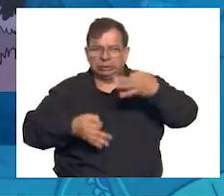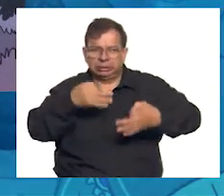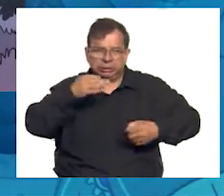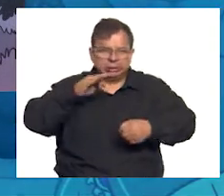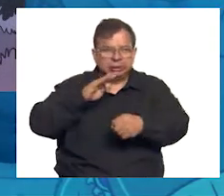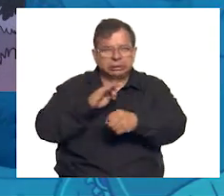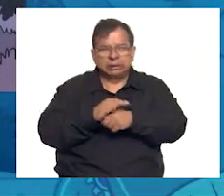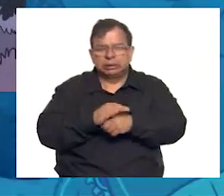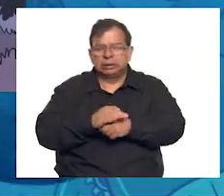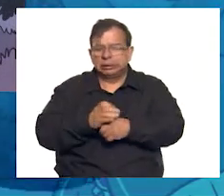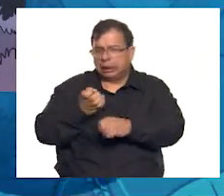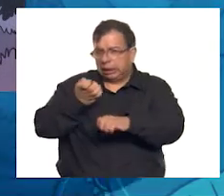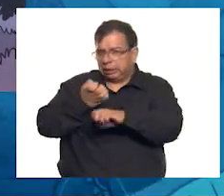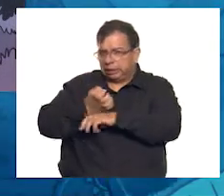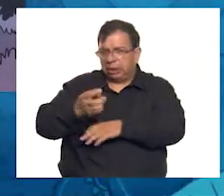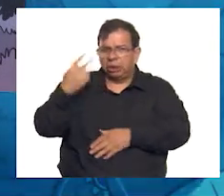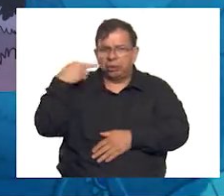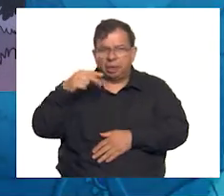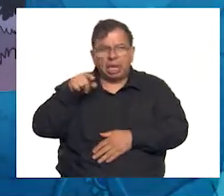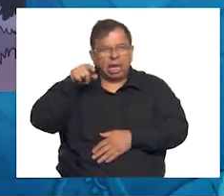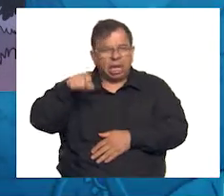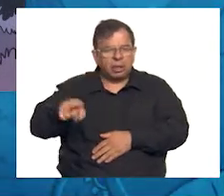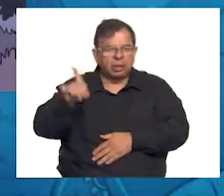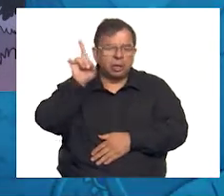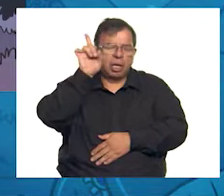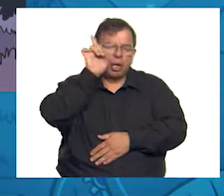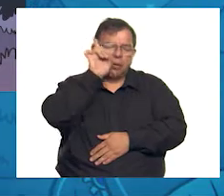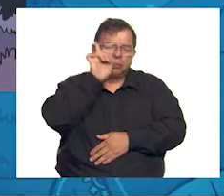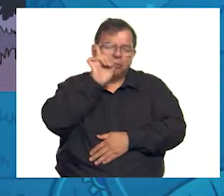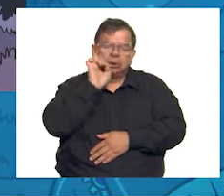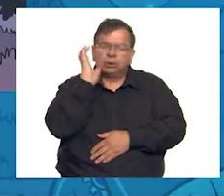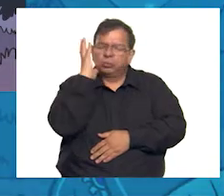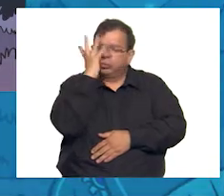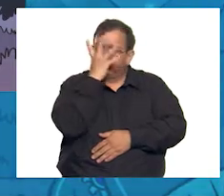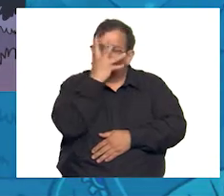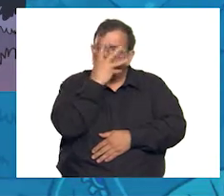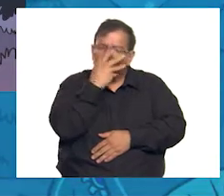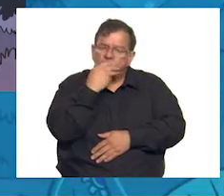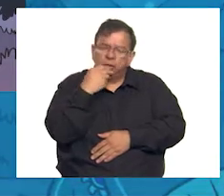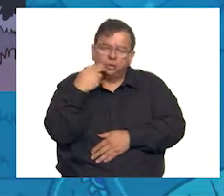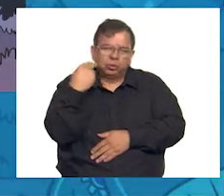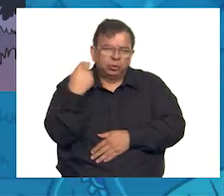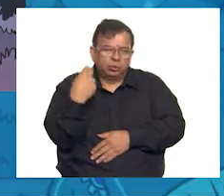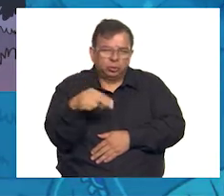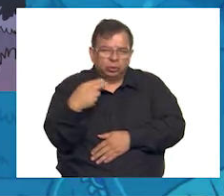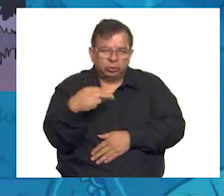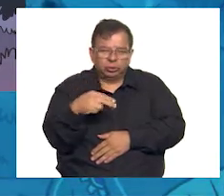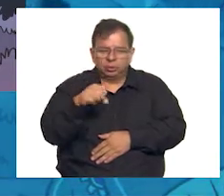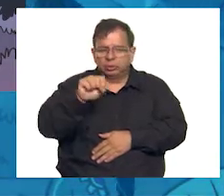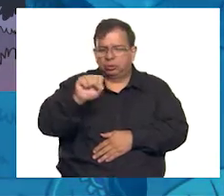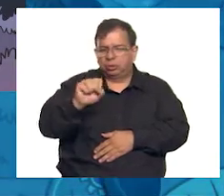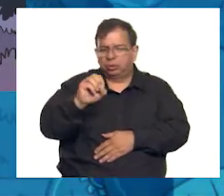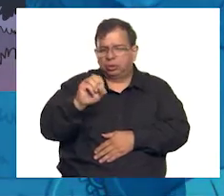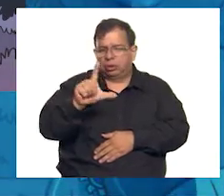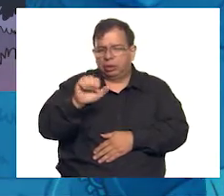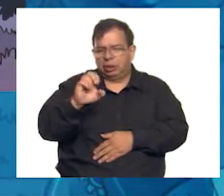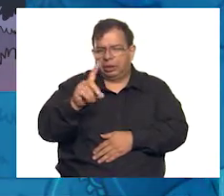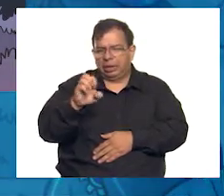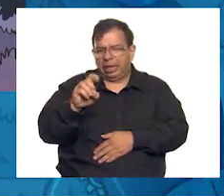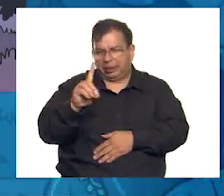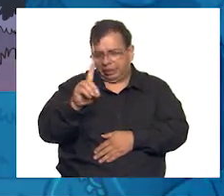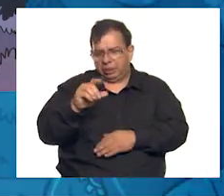en el estado de Veracruz, vivía una hermosa mujer llamada Soledad.